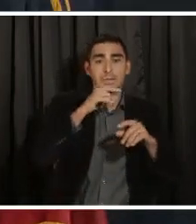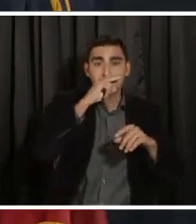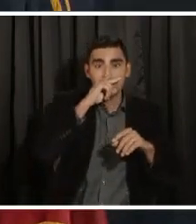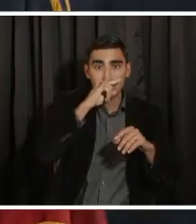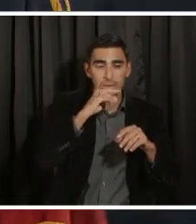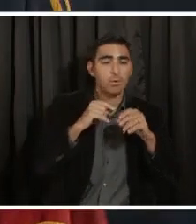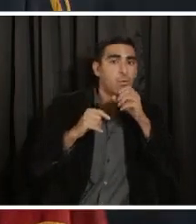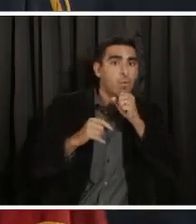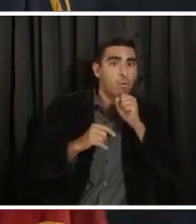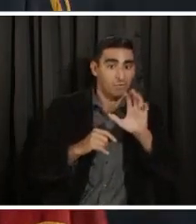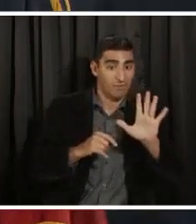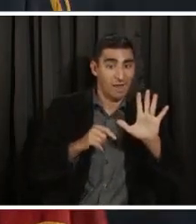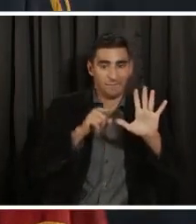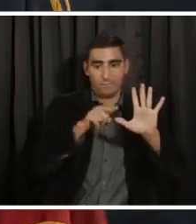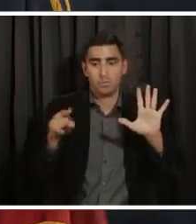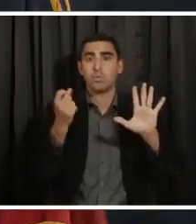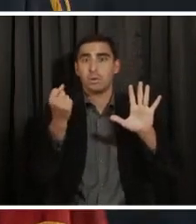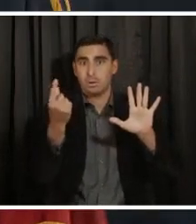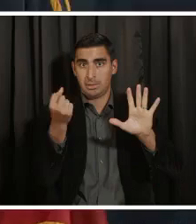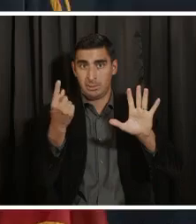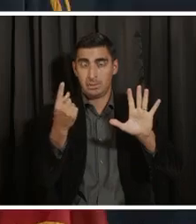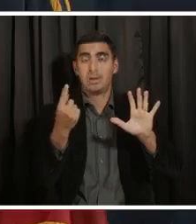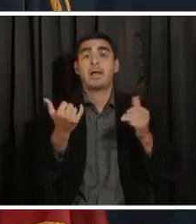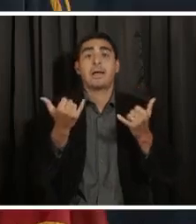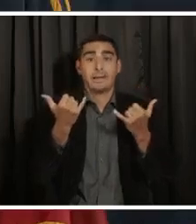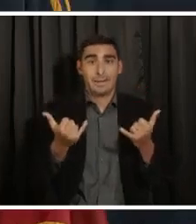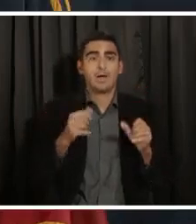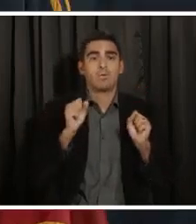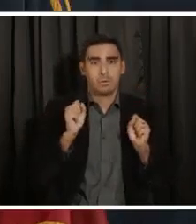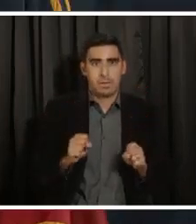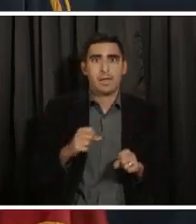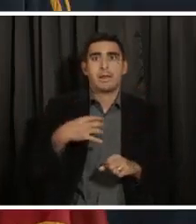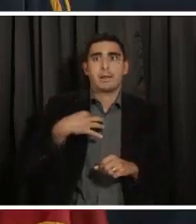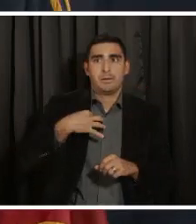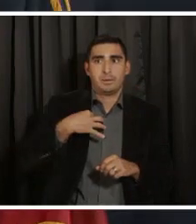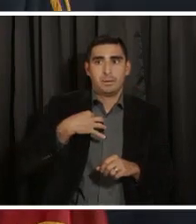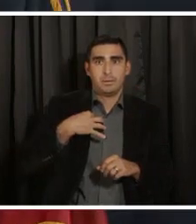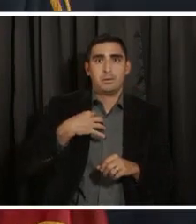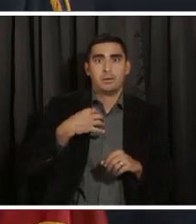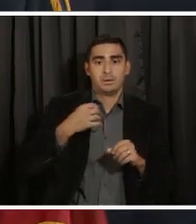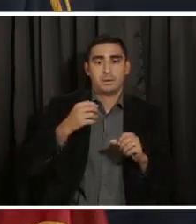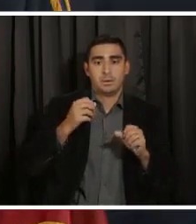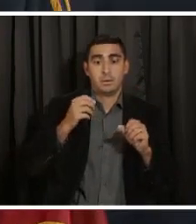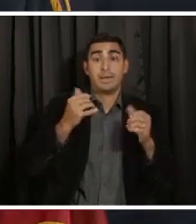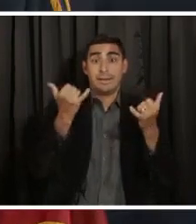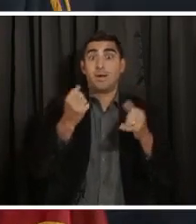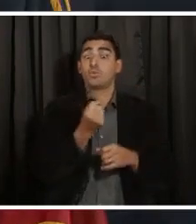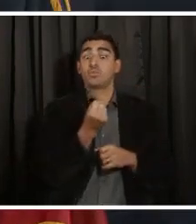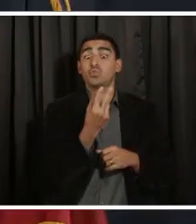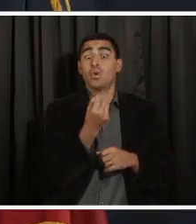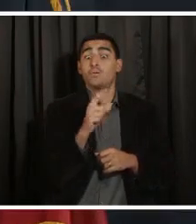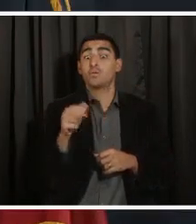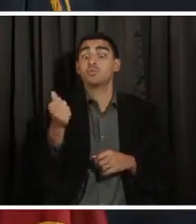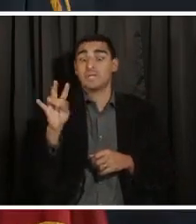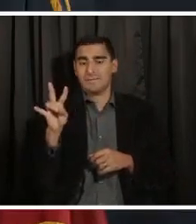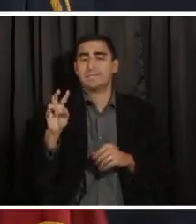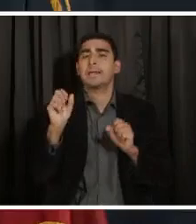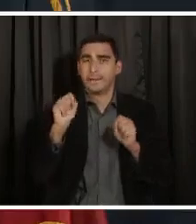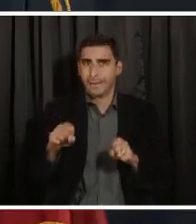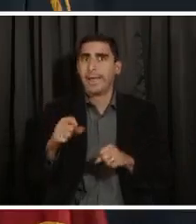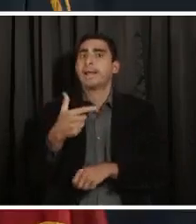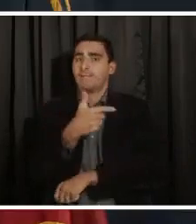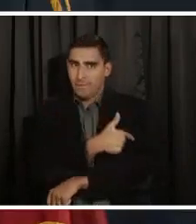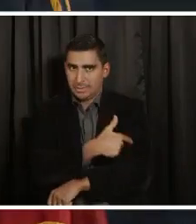edad. Ya son elegibles niños de 12 hasta 17 años, y